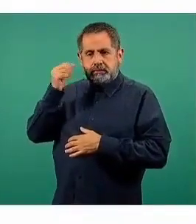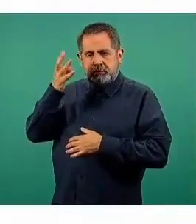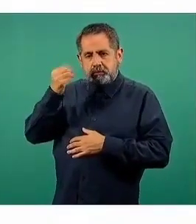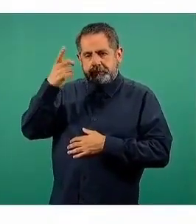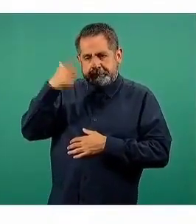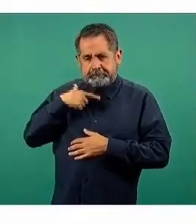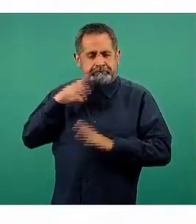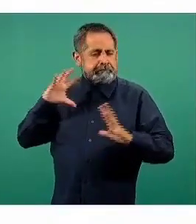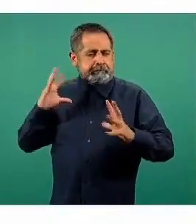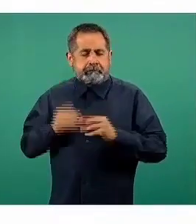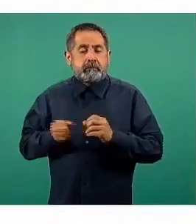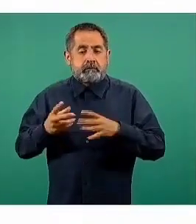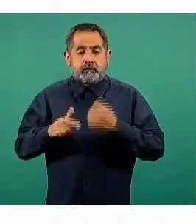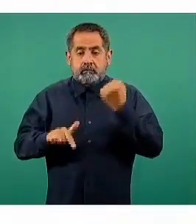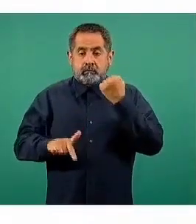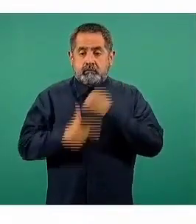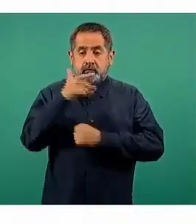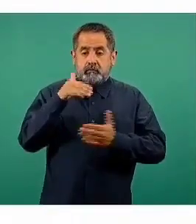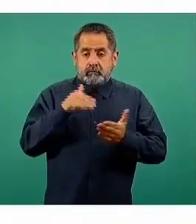9 de la noche,